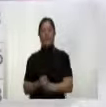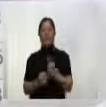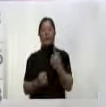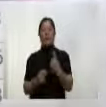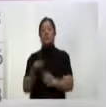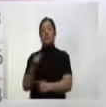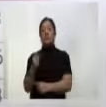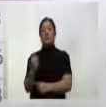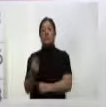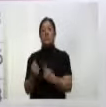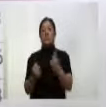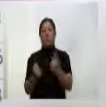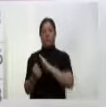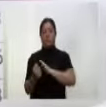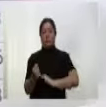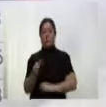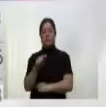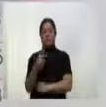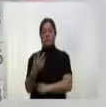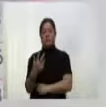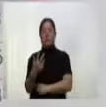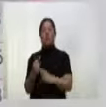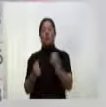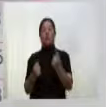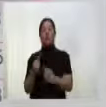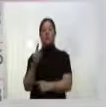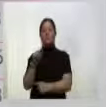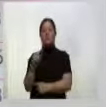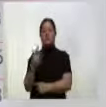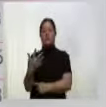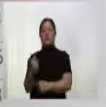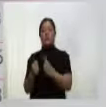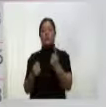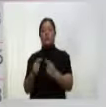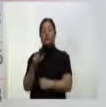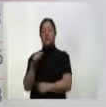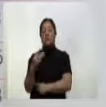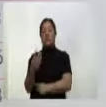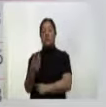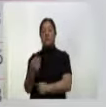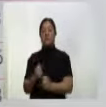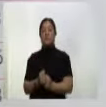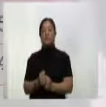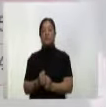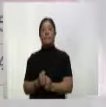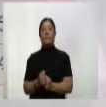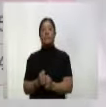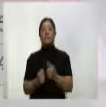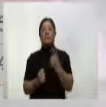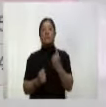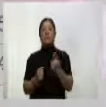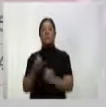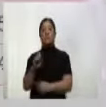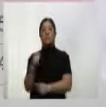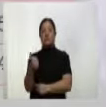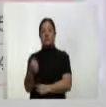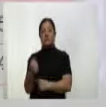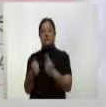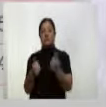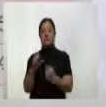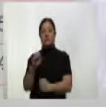Cuajomulco 79, Huaxinco 78, Axocomanitla 75, Tocatlán 73, Cuapiaxtla